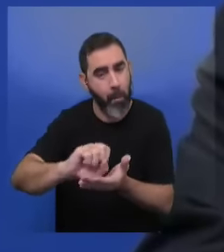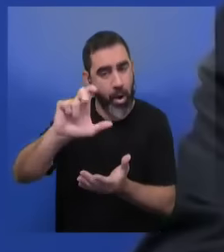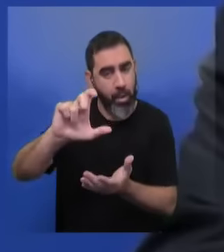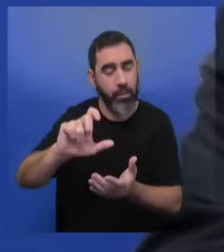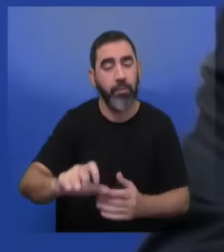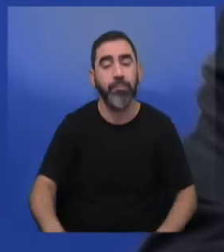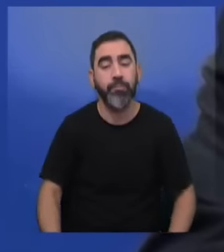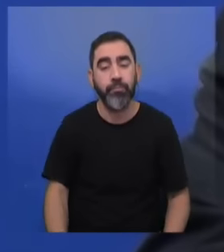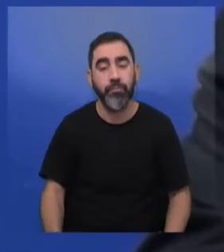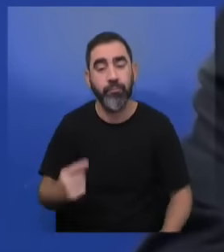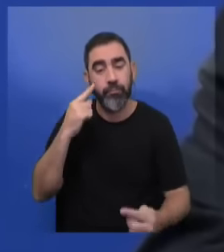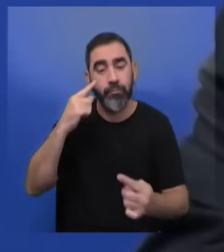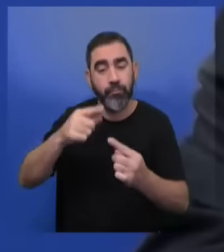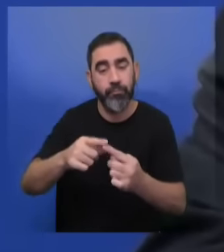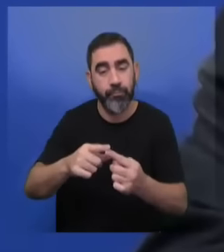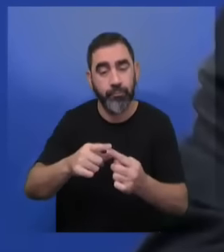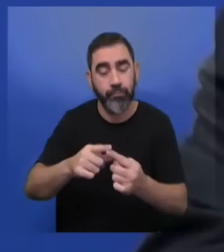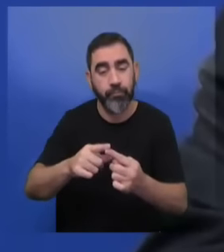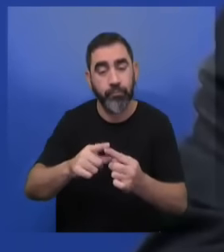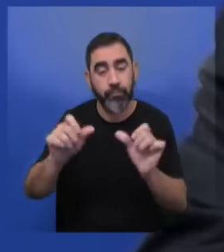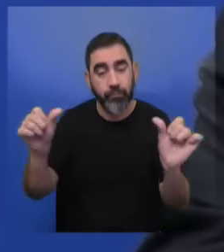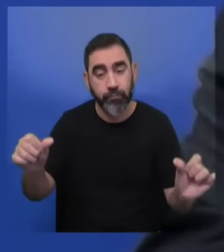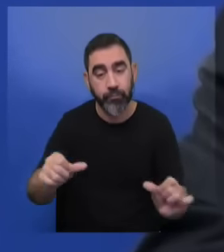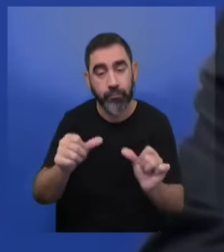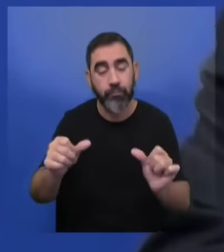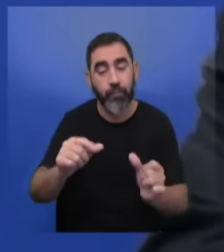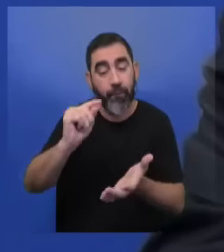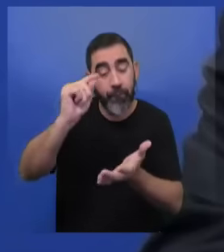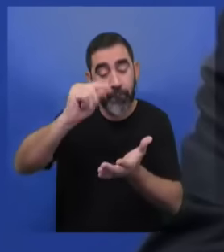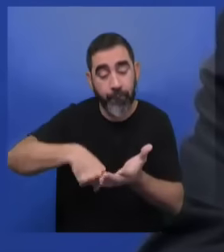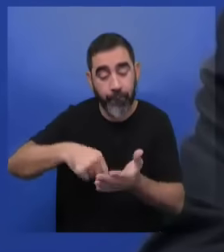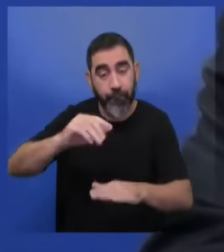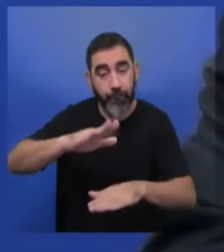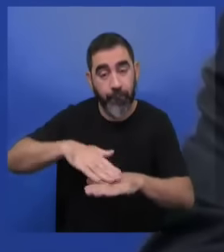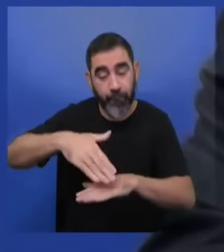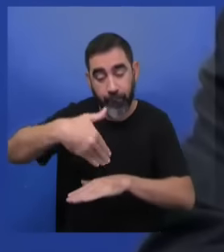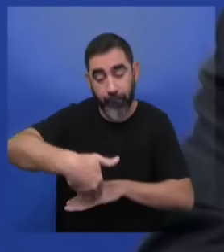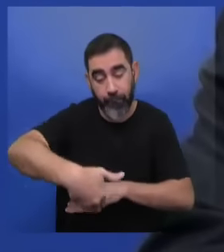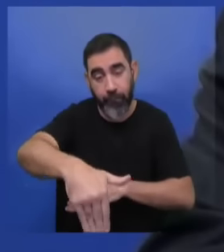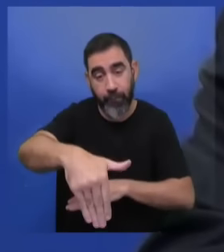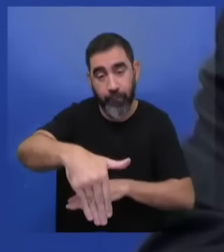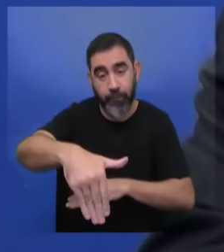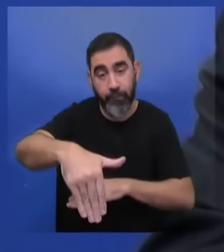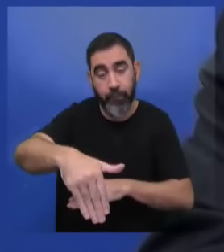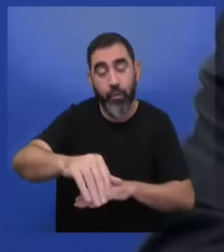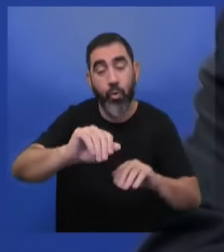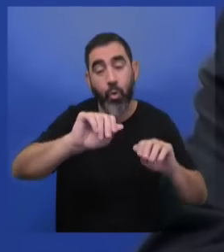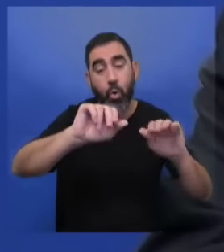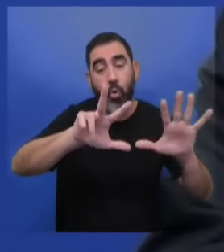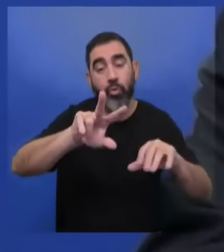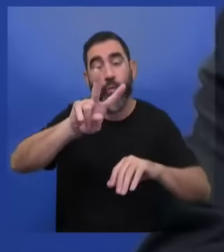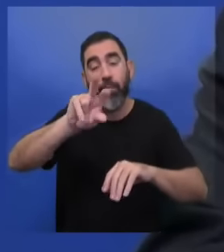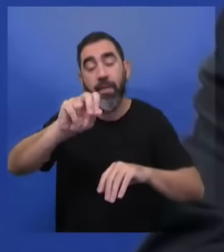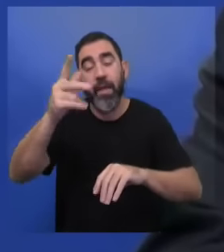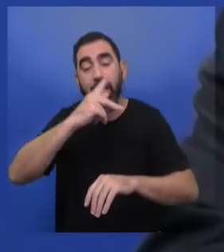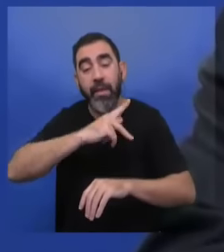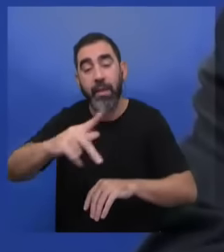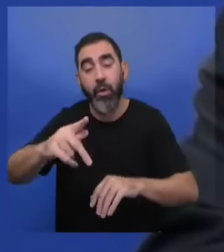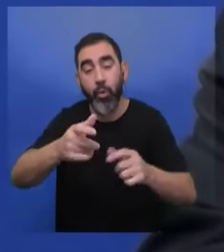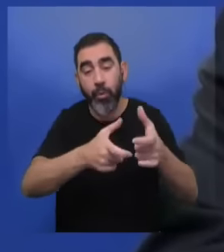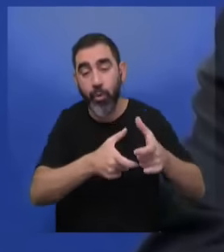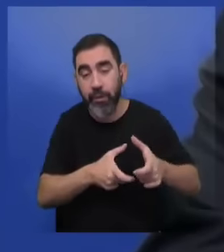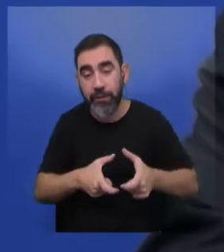busca abarcar y ejecutar a partir de la firma 820 km de redes